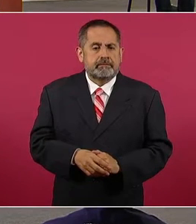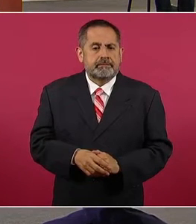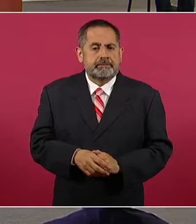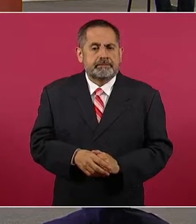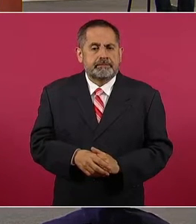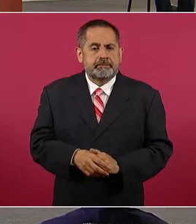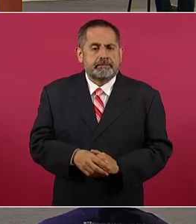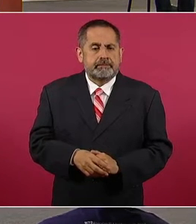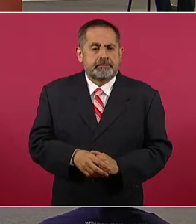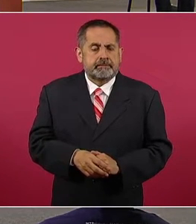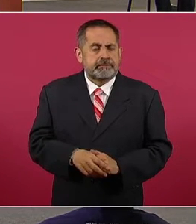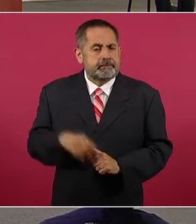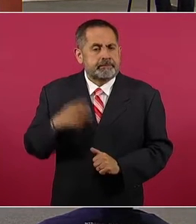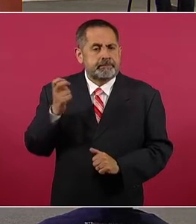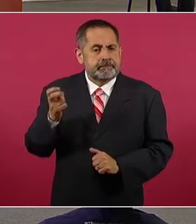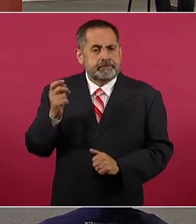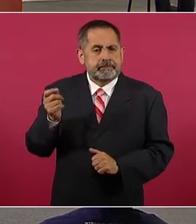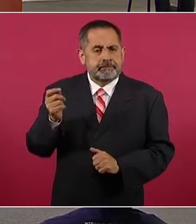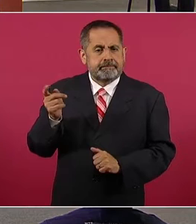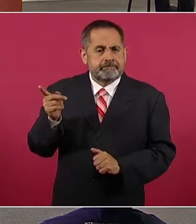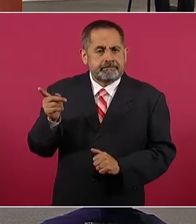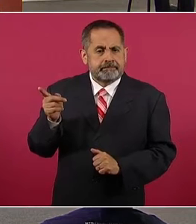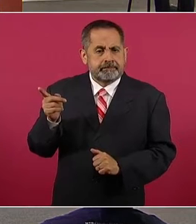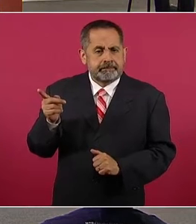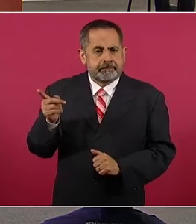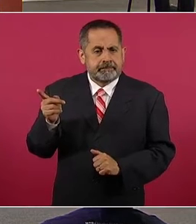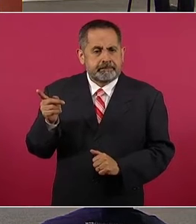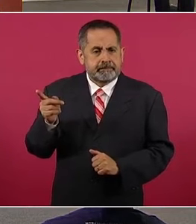Esto es del 2,